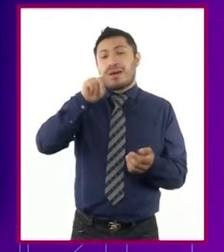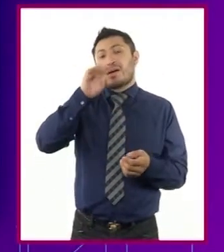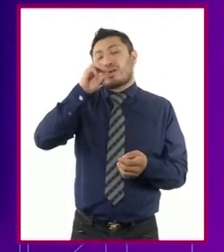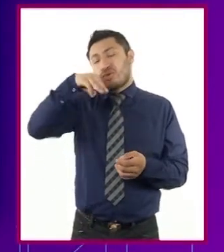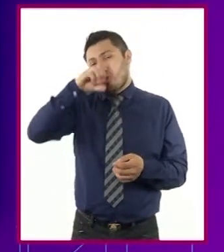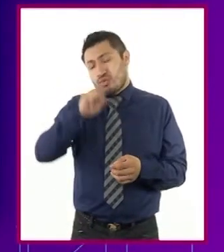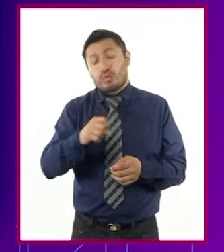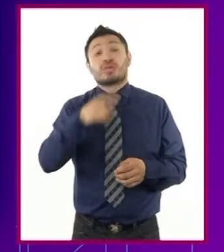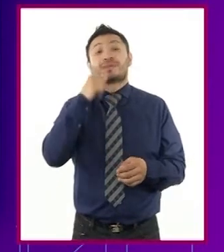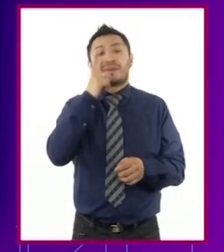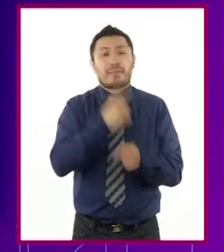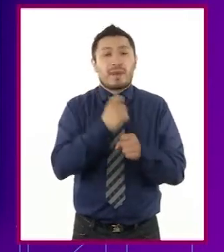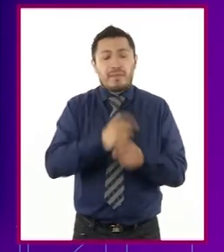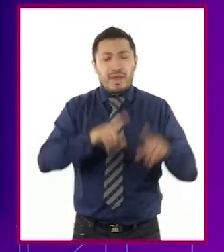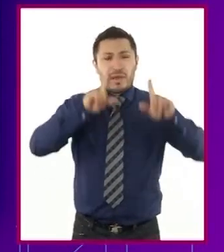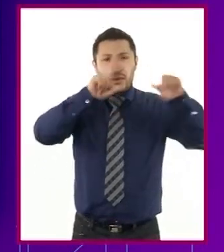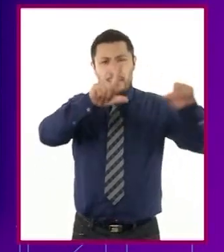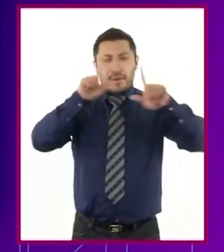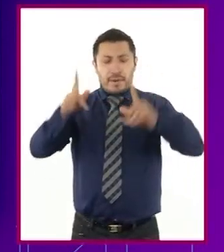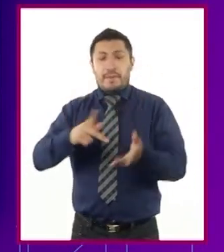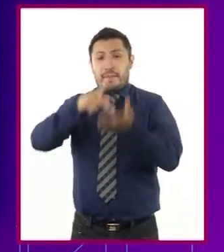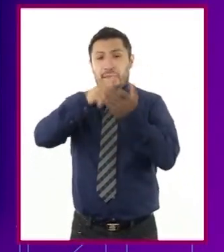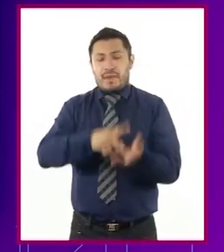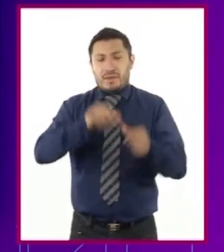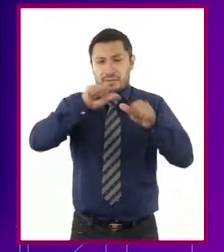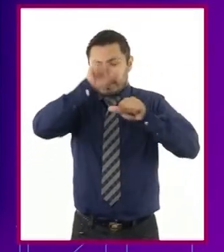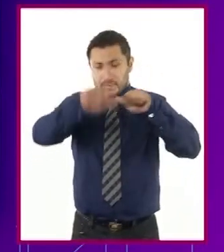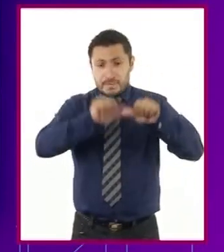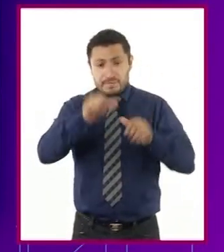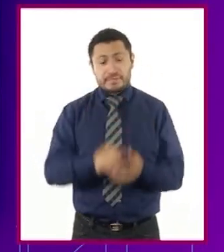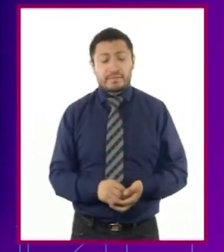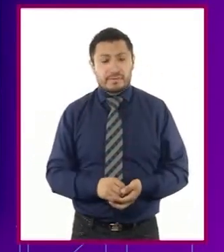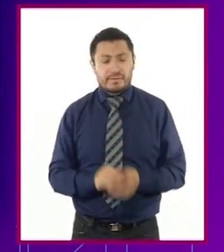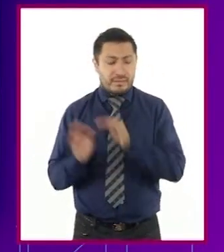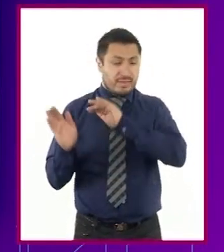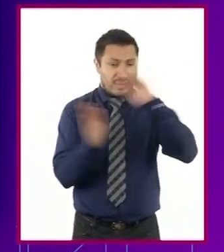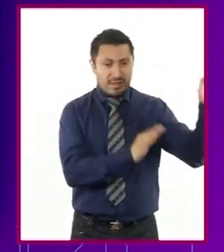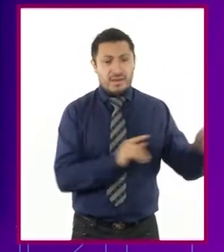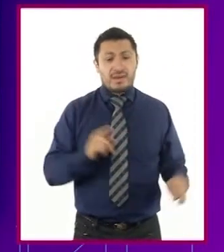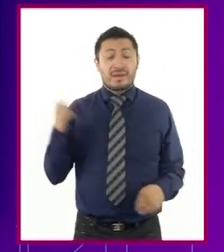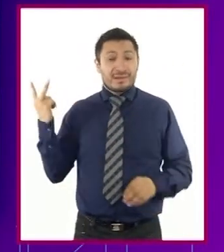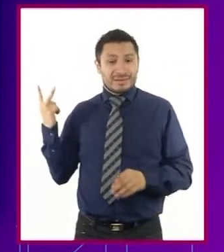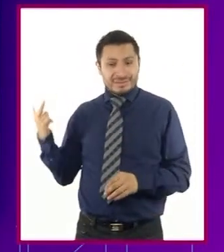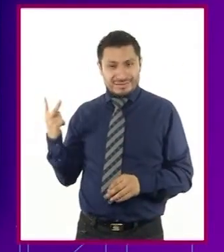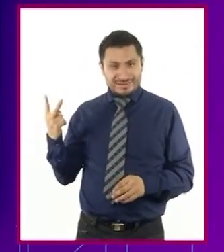resultado la primera tabla de pesos atómicos. Dmitri Mendeleev